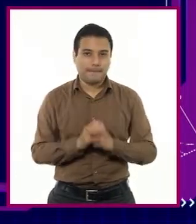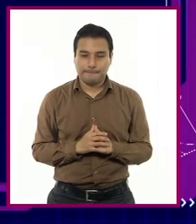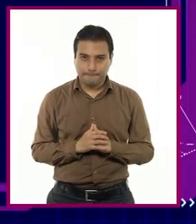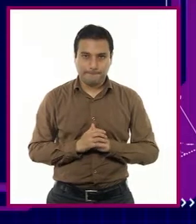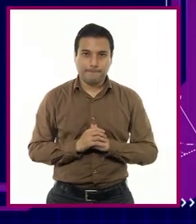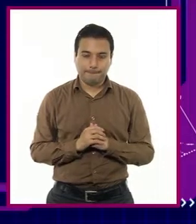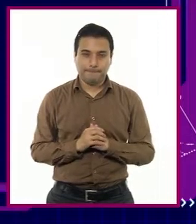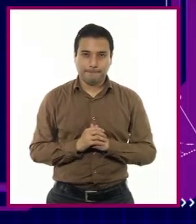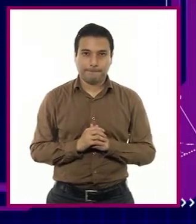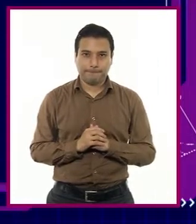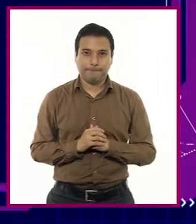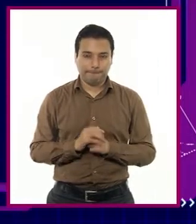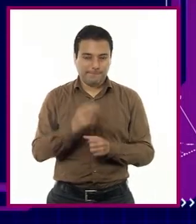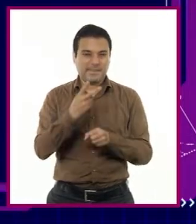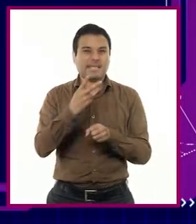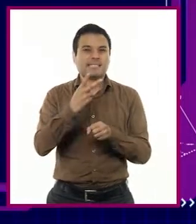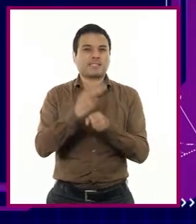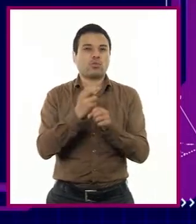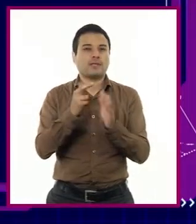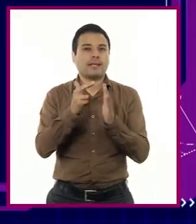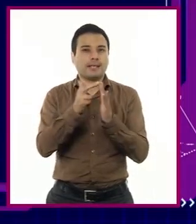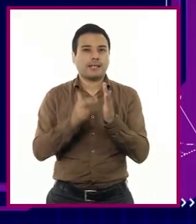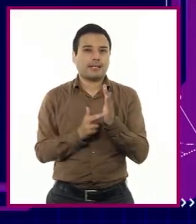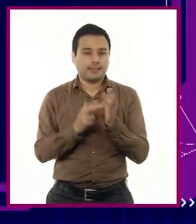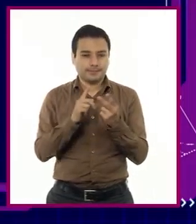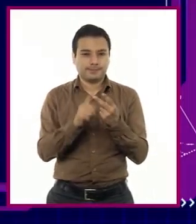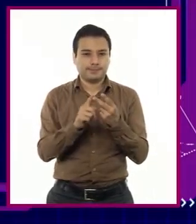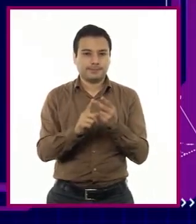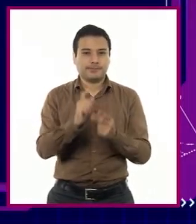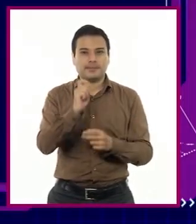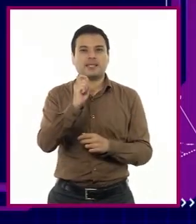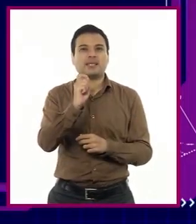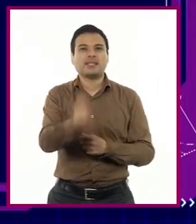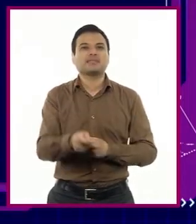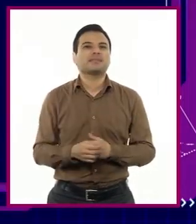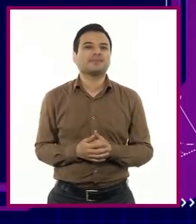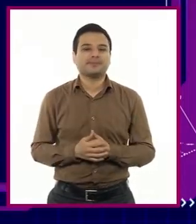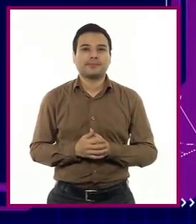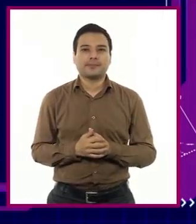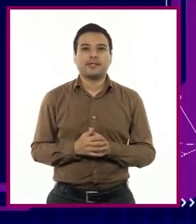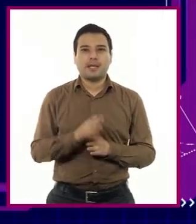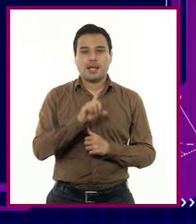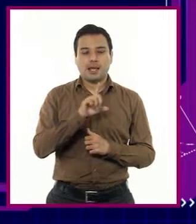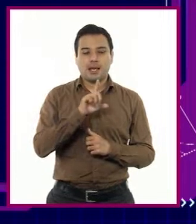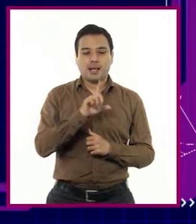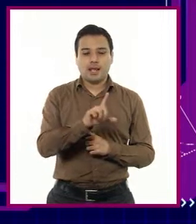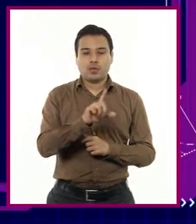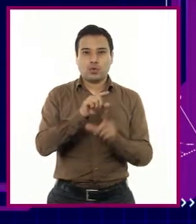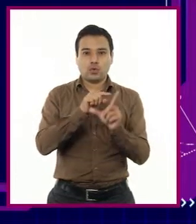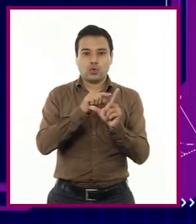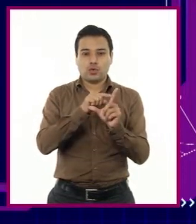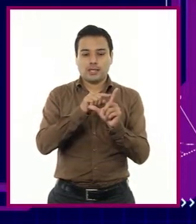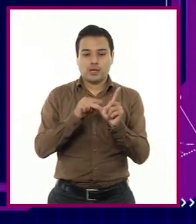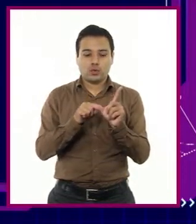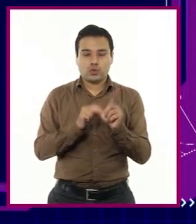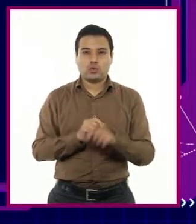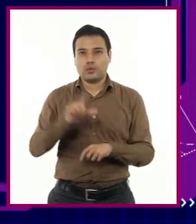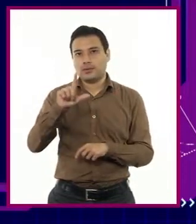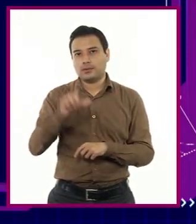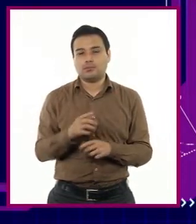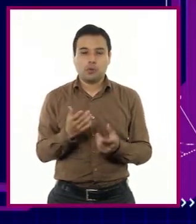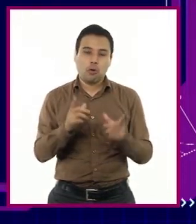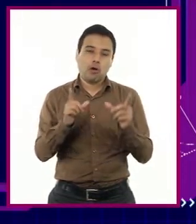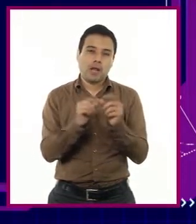El segundo criterio de congruencia de triángulos hace referencia al lado, ángulo, lado, expresado como